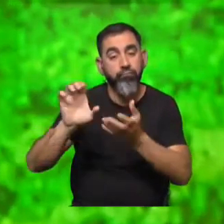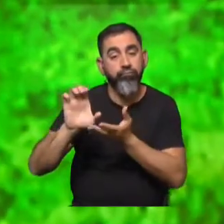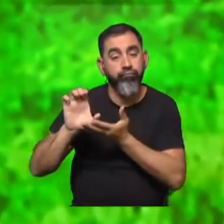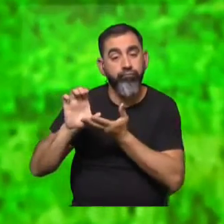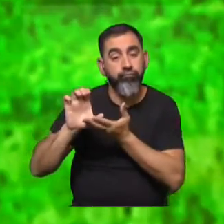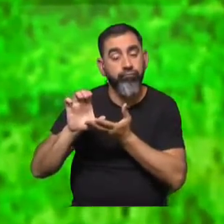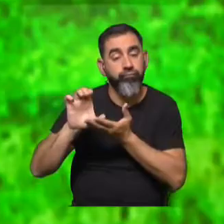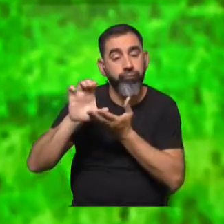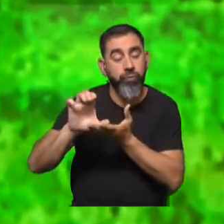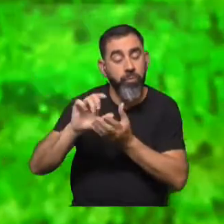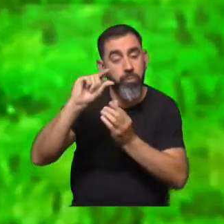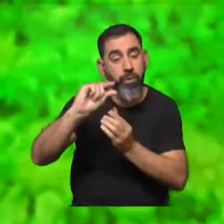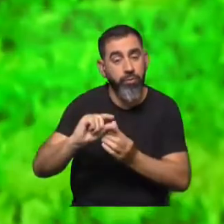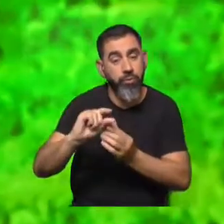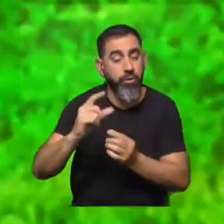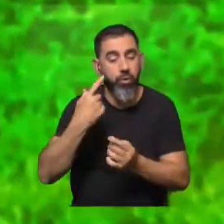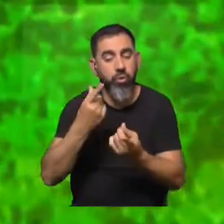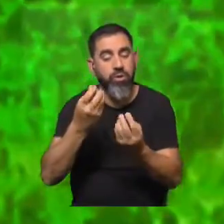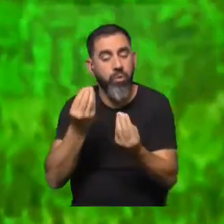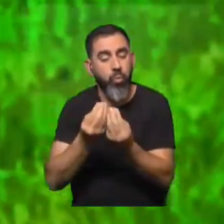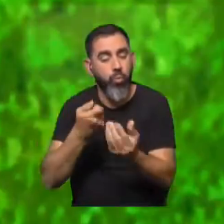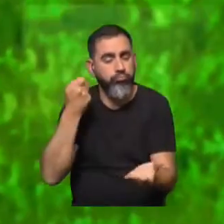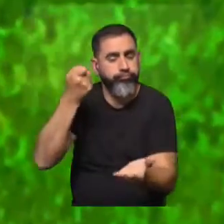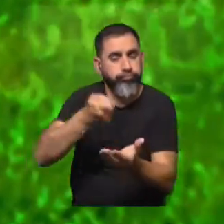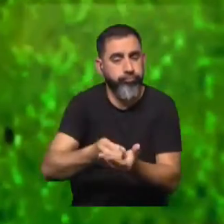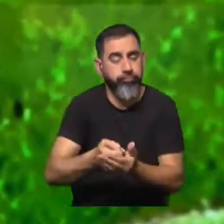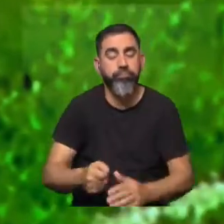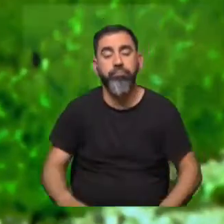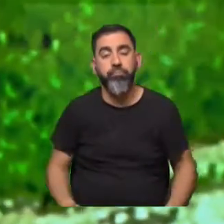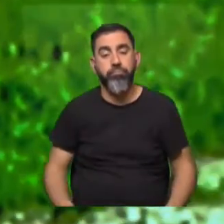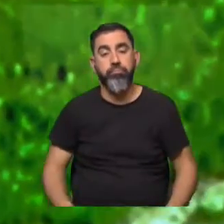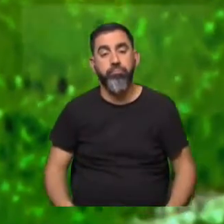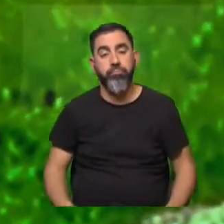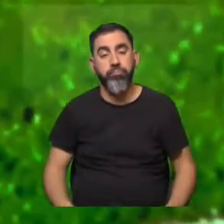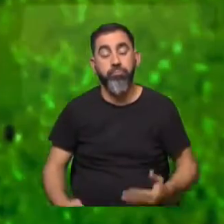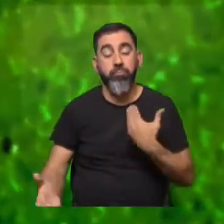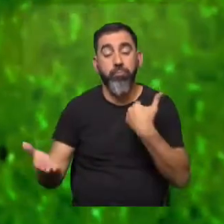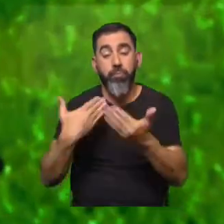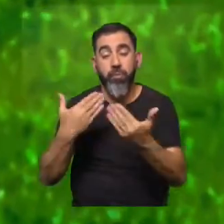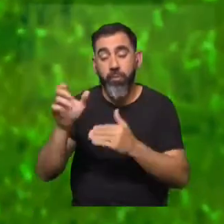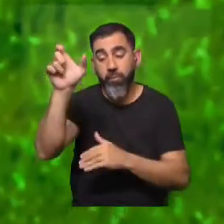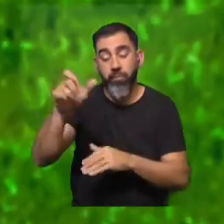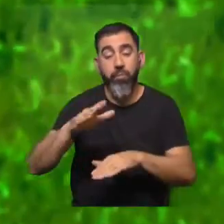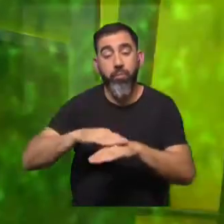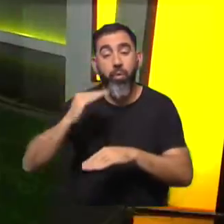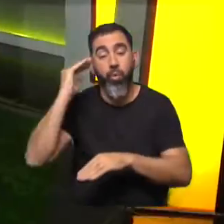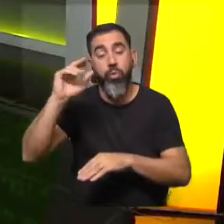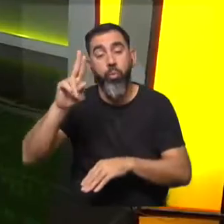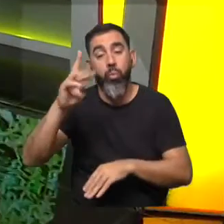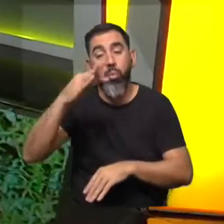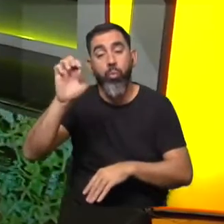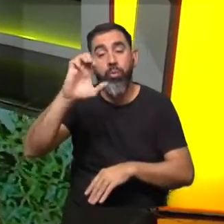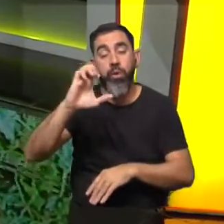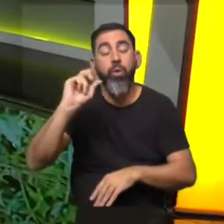poco más moderadas que las que harían falta en la actualidad. Seguimos compartiendo la conversación que tuvimos con Carlos Bello, docente de UTEC Durazno.